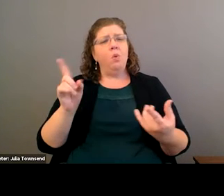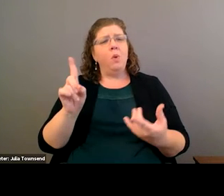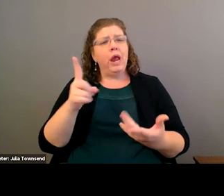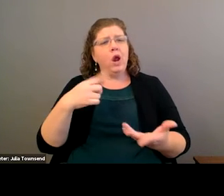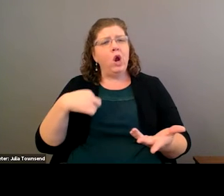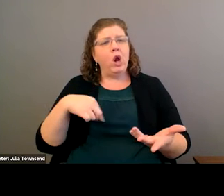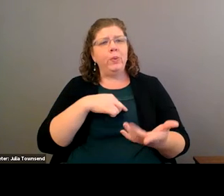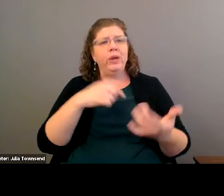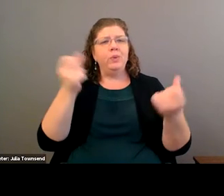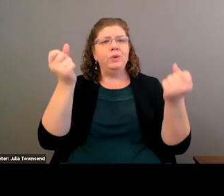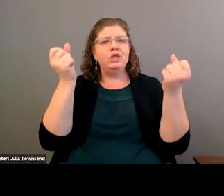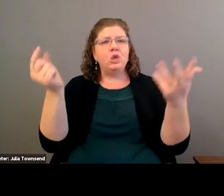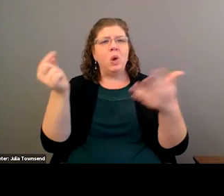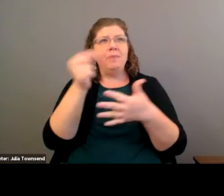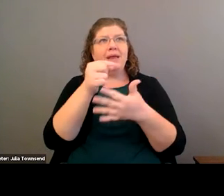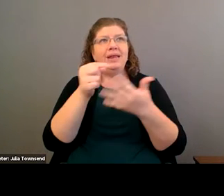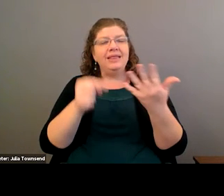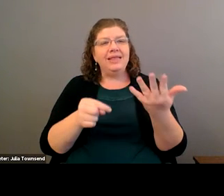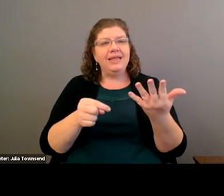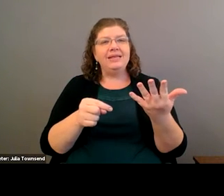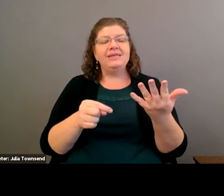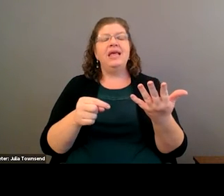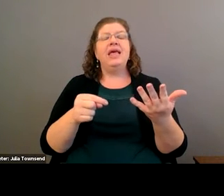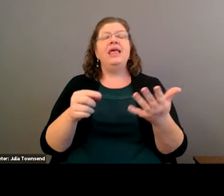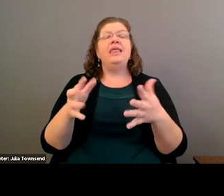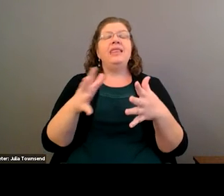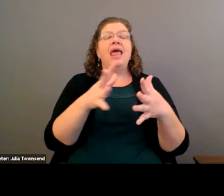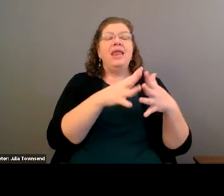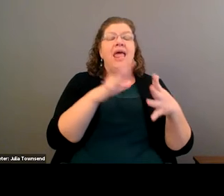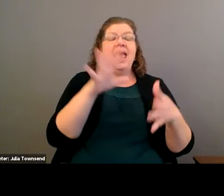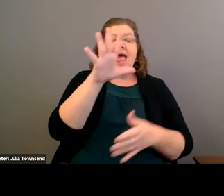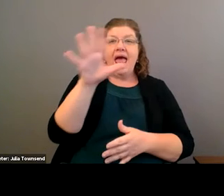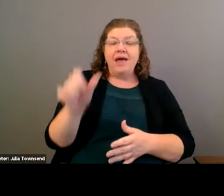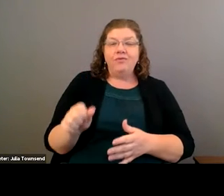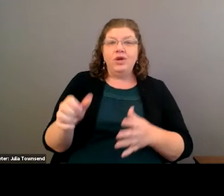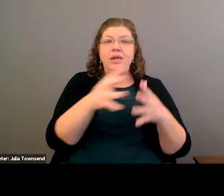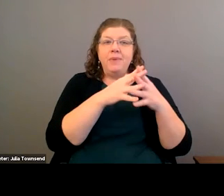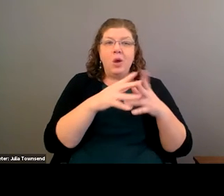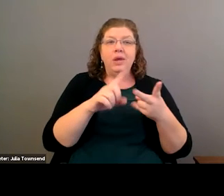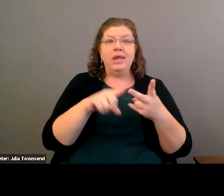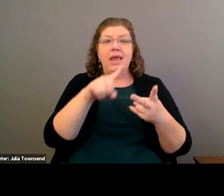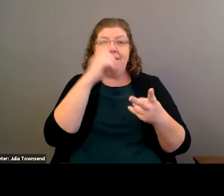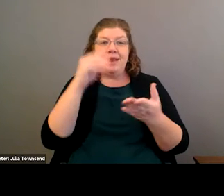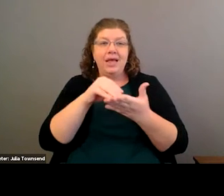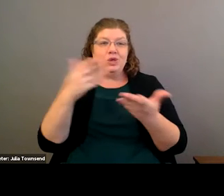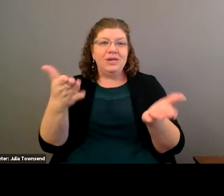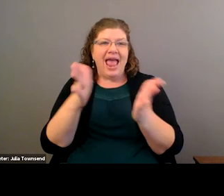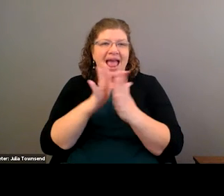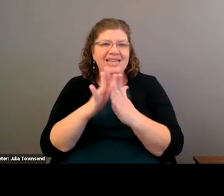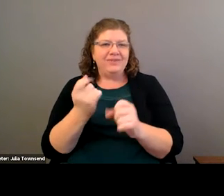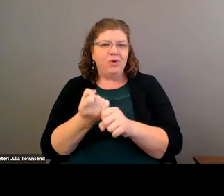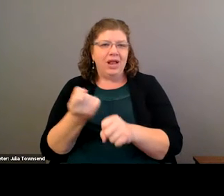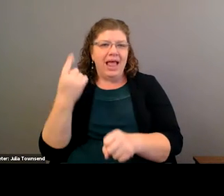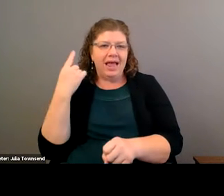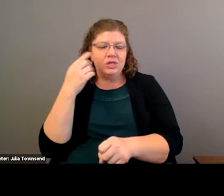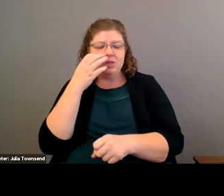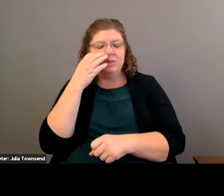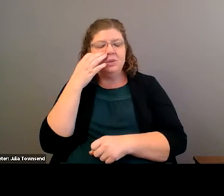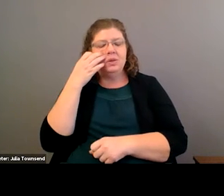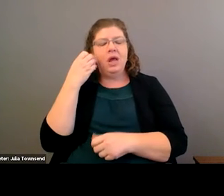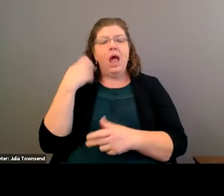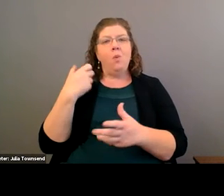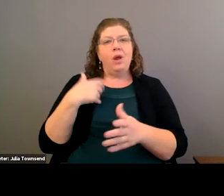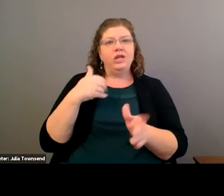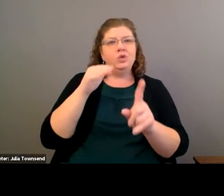nos encontramos. Hay tantas cosas que las personas negras y afroamericanas pidieron el año pasado.